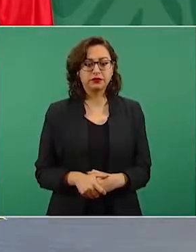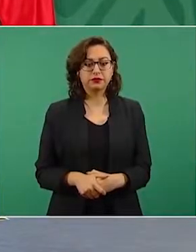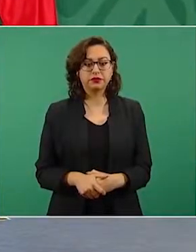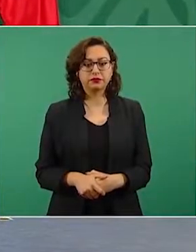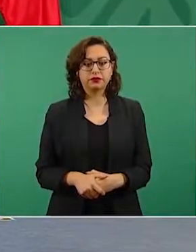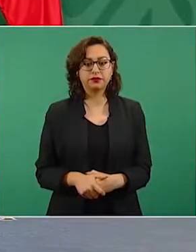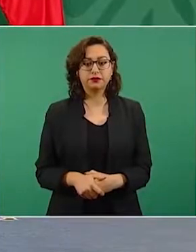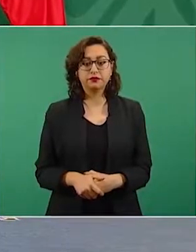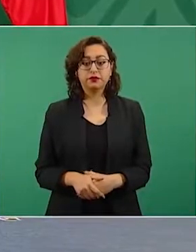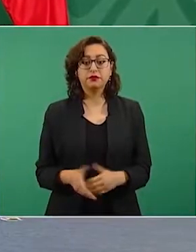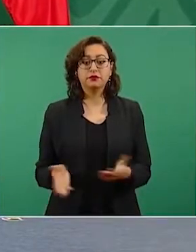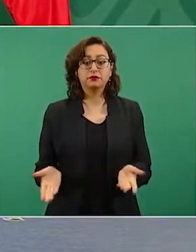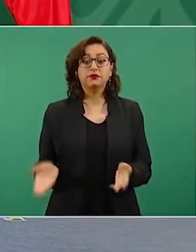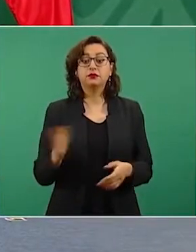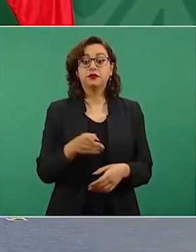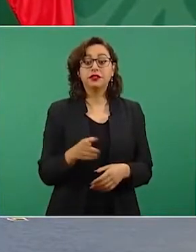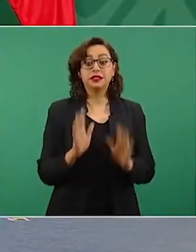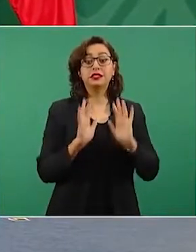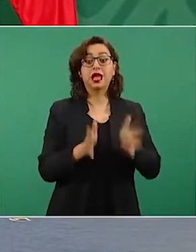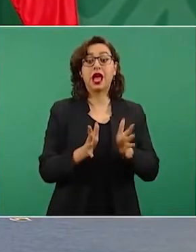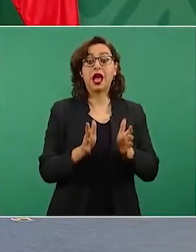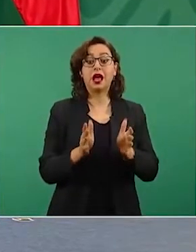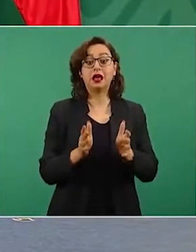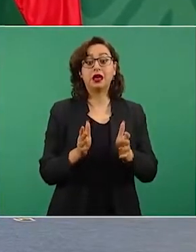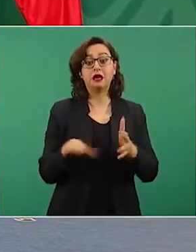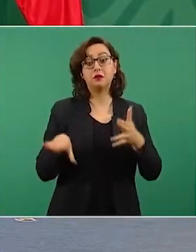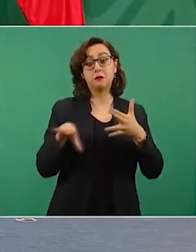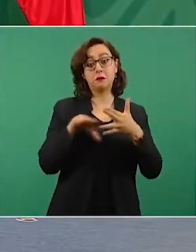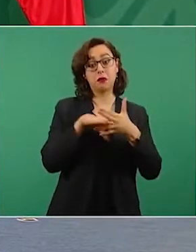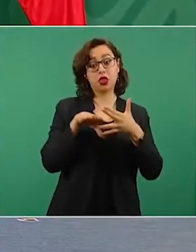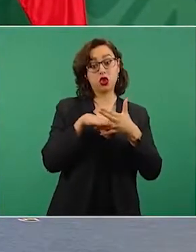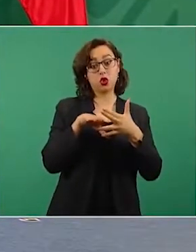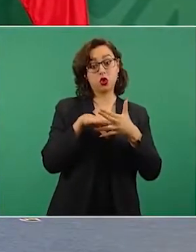Este es con subsidio de clase media,